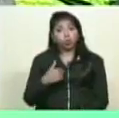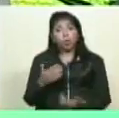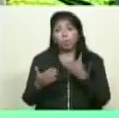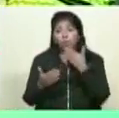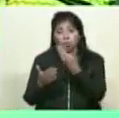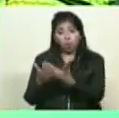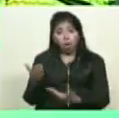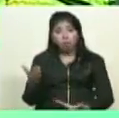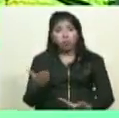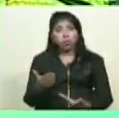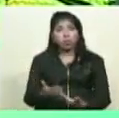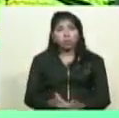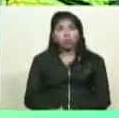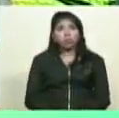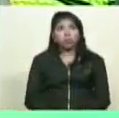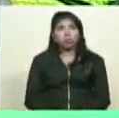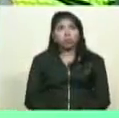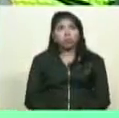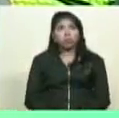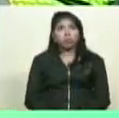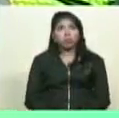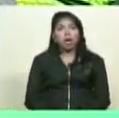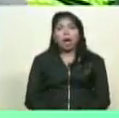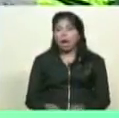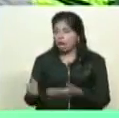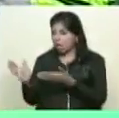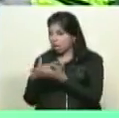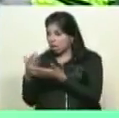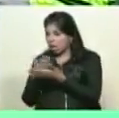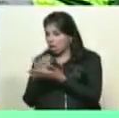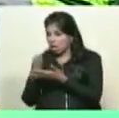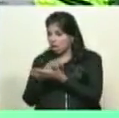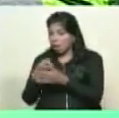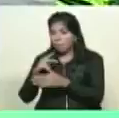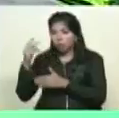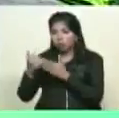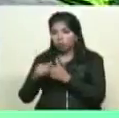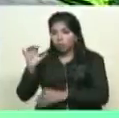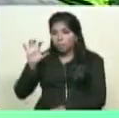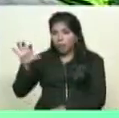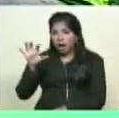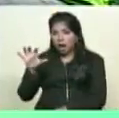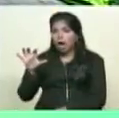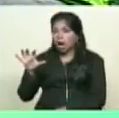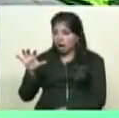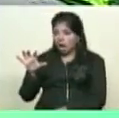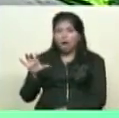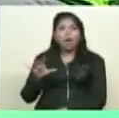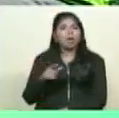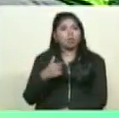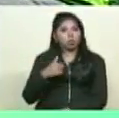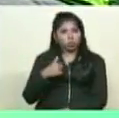nuevo modelo en base al plan de la patria. He propuesto un nuevo modelo en base a 15 motores.